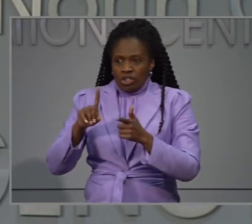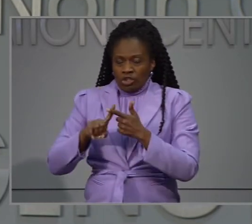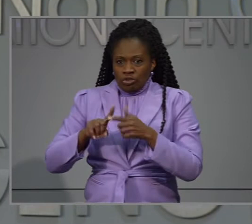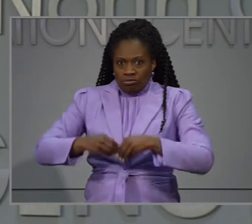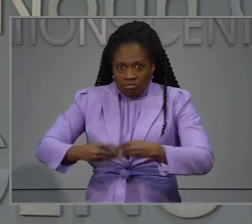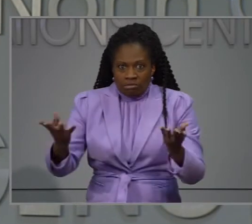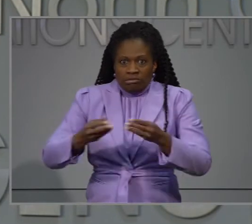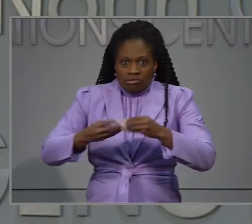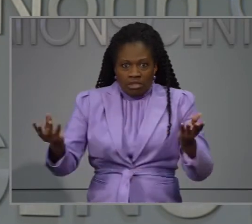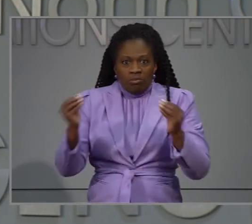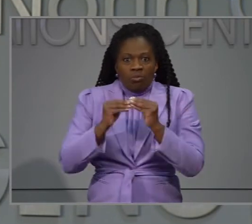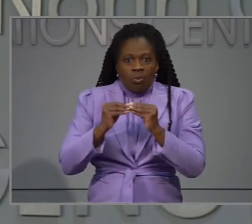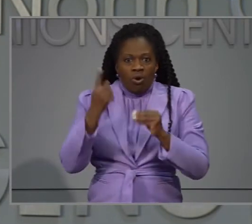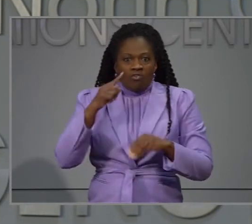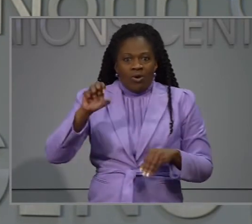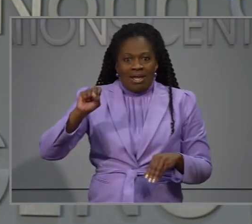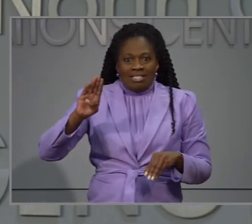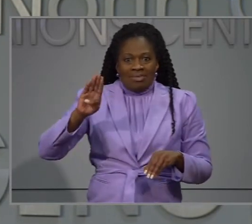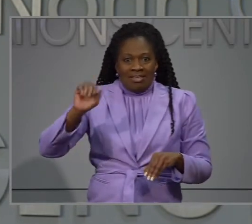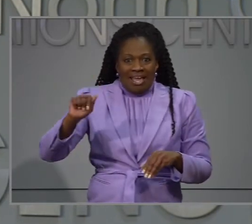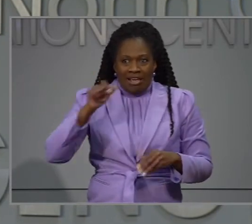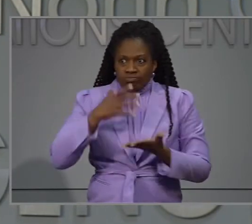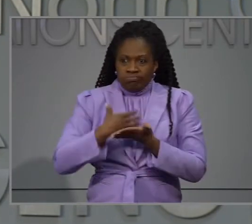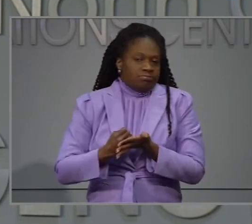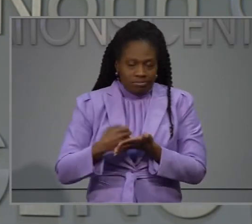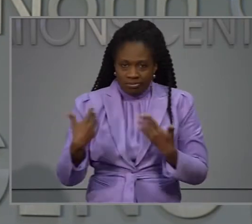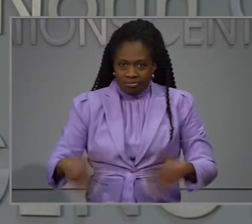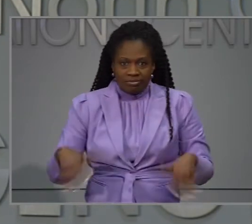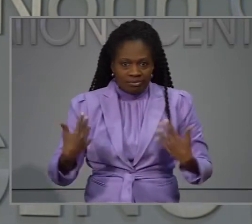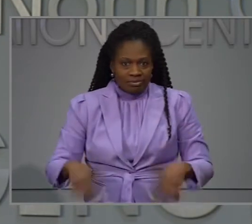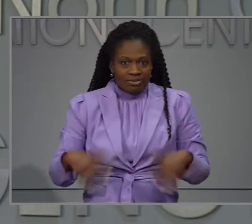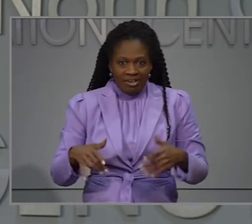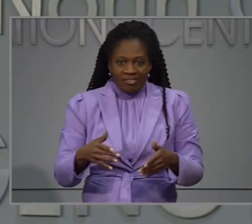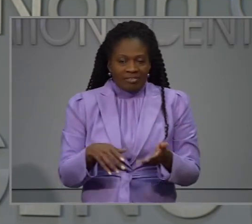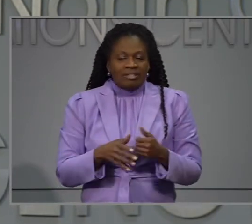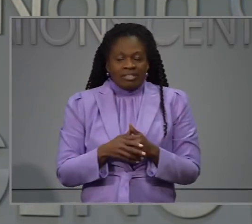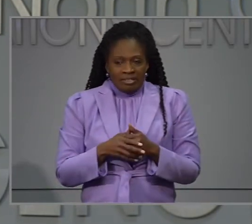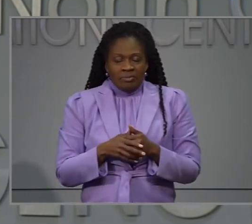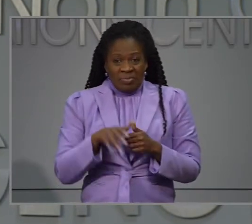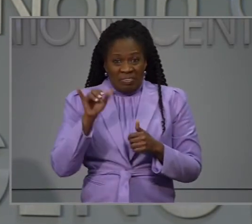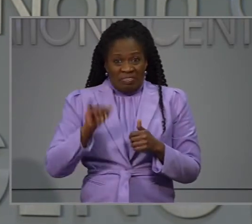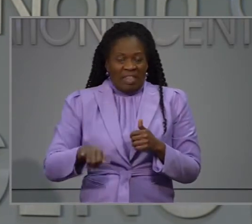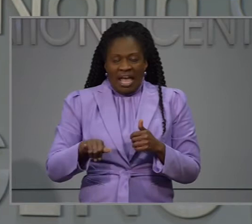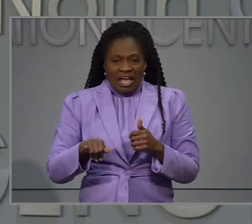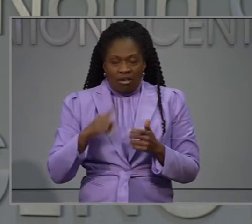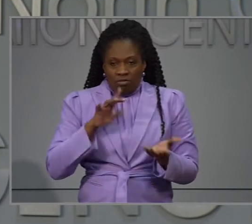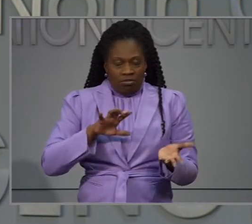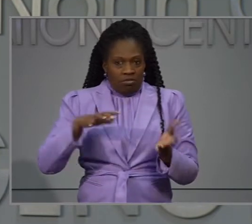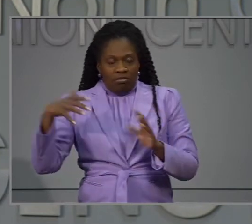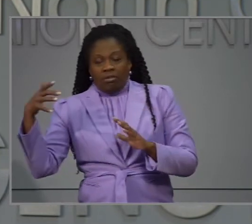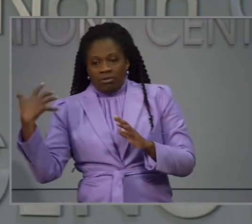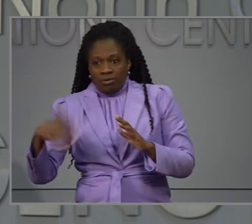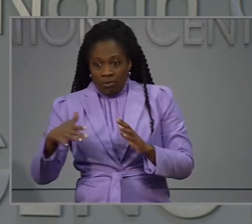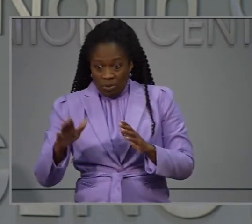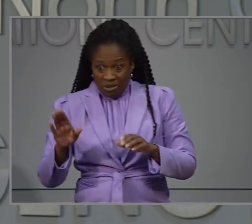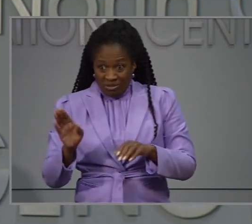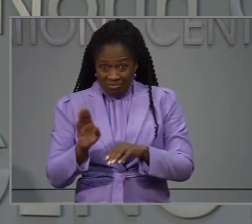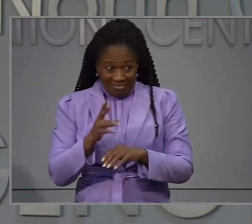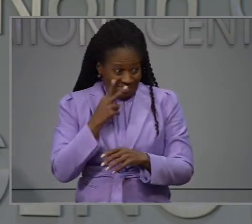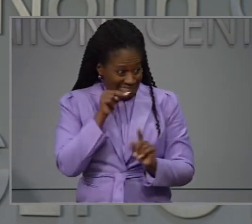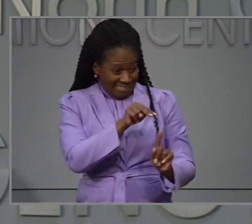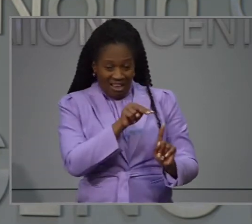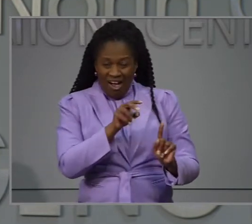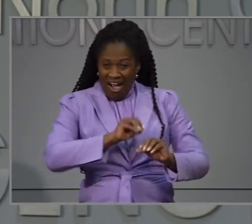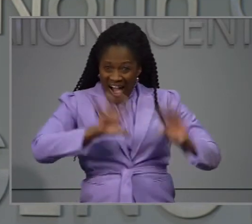congreso para que vuelvan a poner dinero en la xxvii porque se lo acabaron rápidamente y le mandamos una